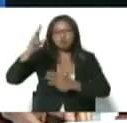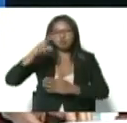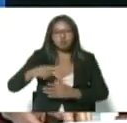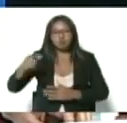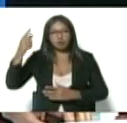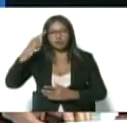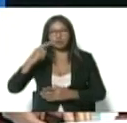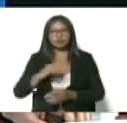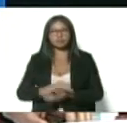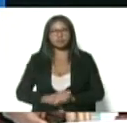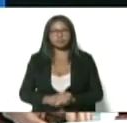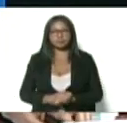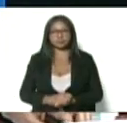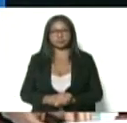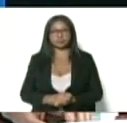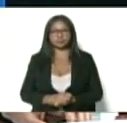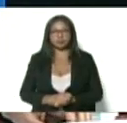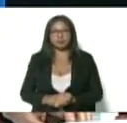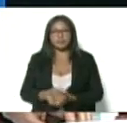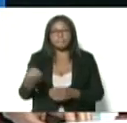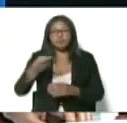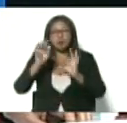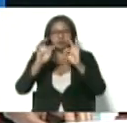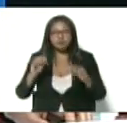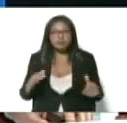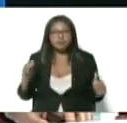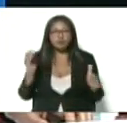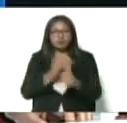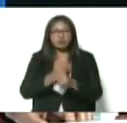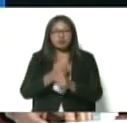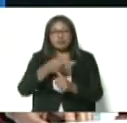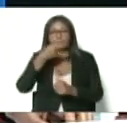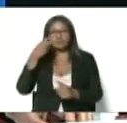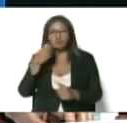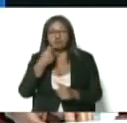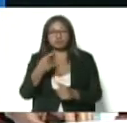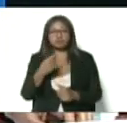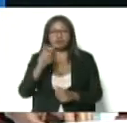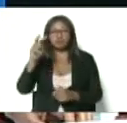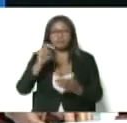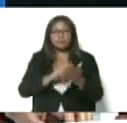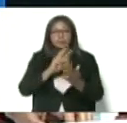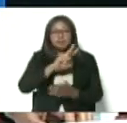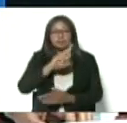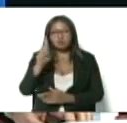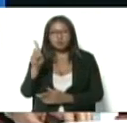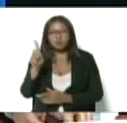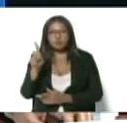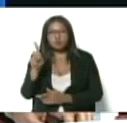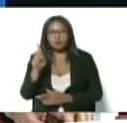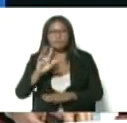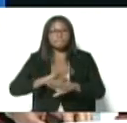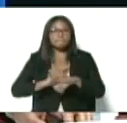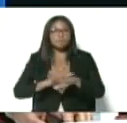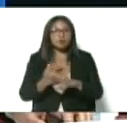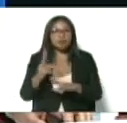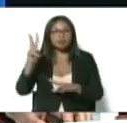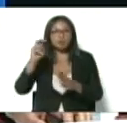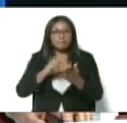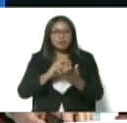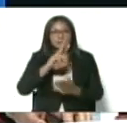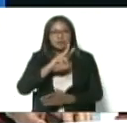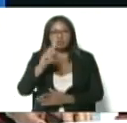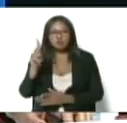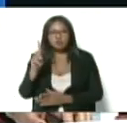para incautar esta droga yo le decía que en el 2021 y aquí en el 2021 llevamos